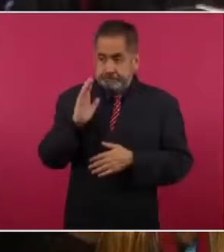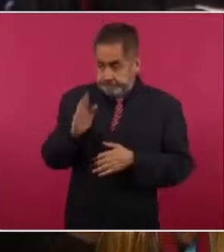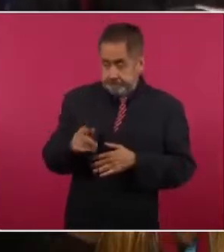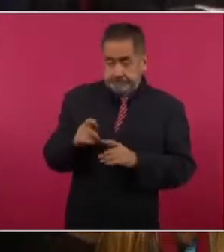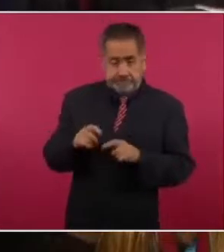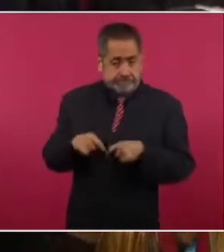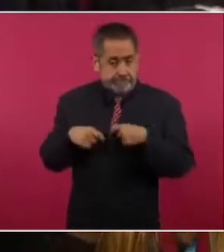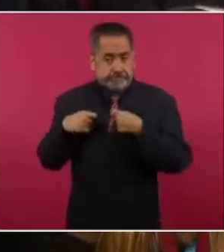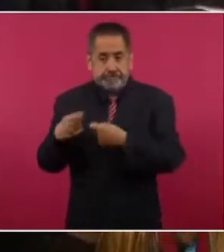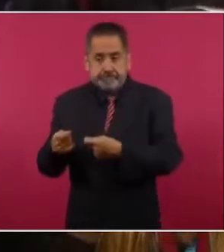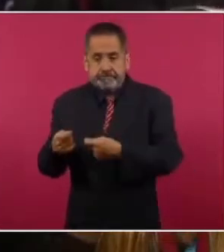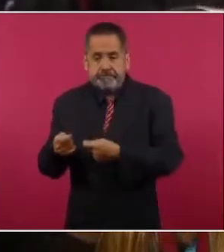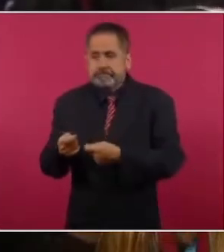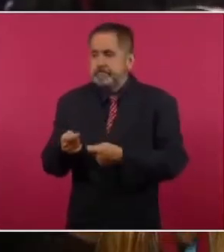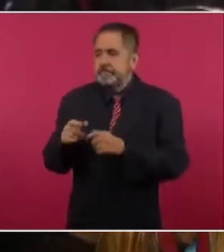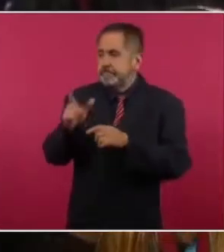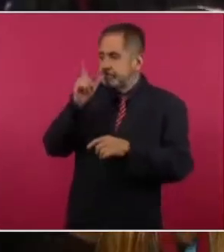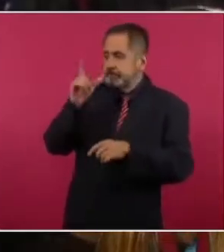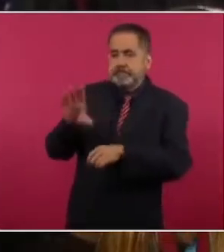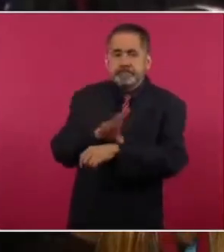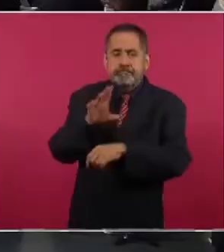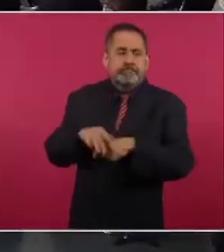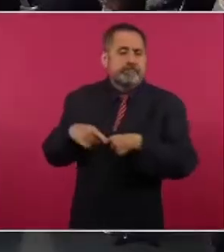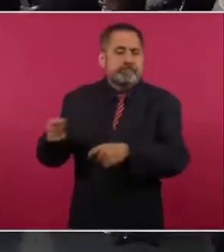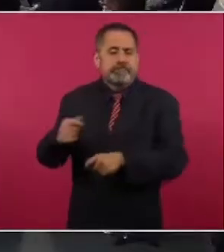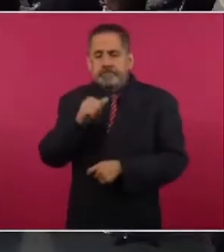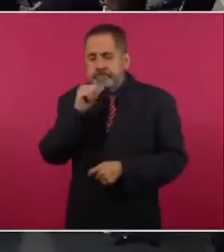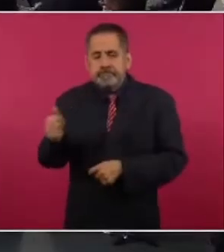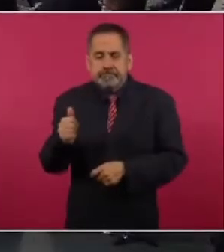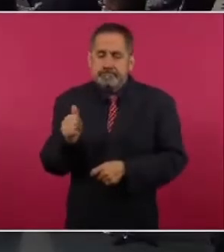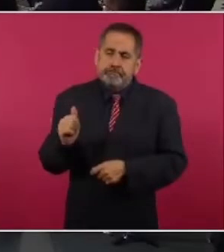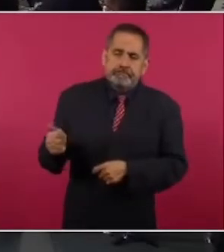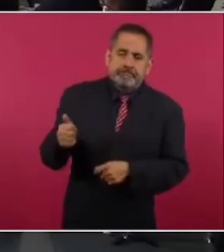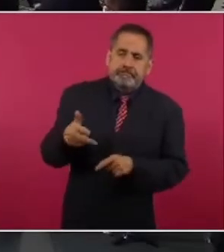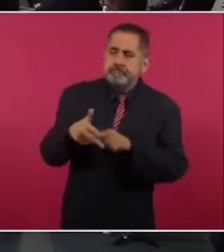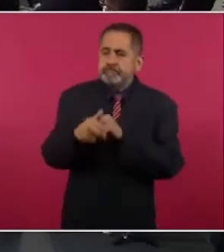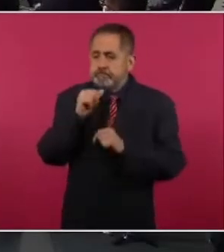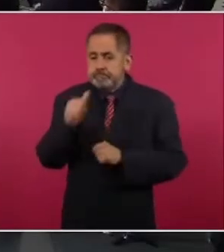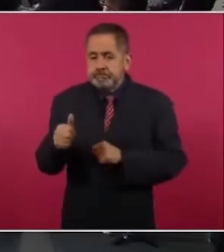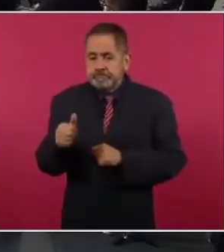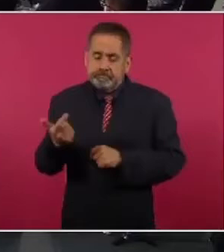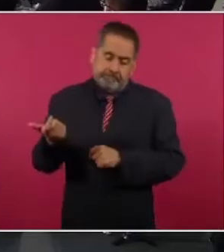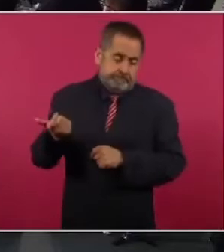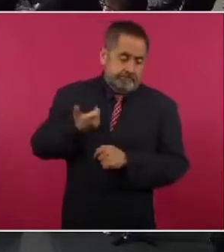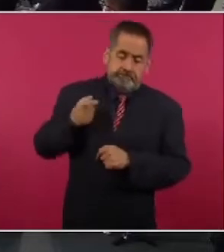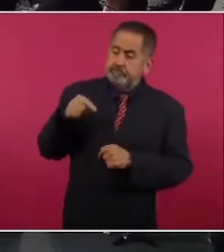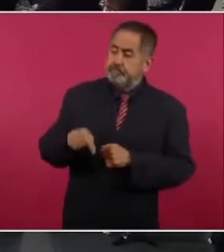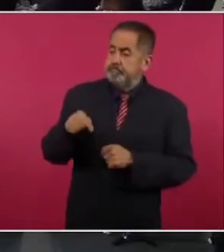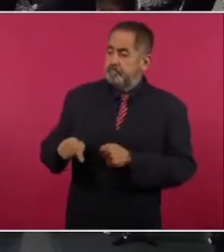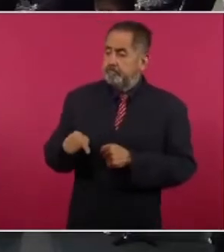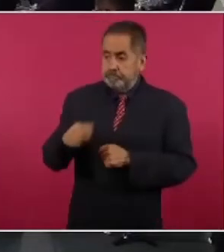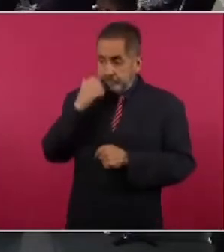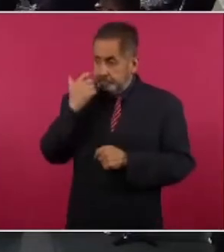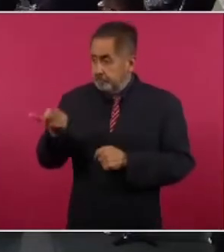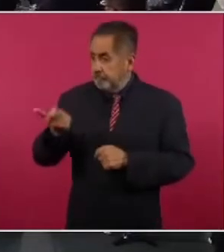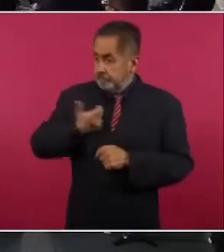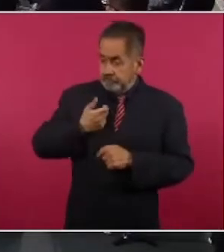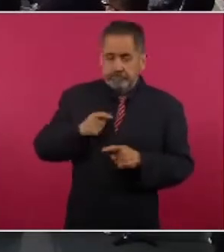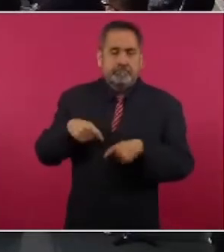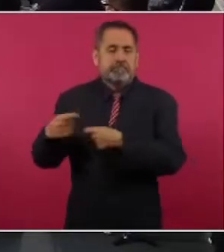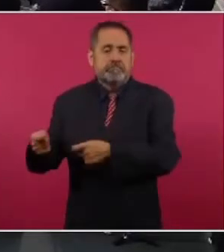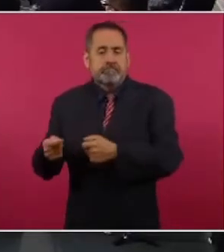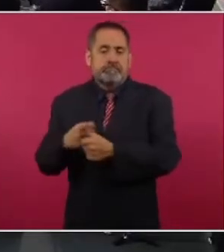contratar negaron el servicio con diversos pretextos y al final de cuentas piden dinero para la contratación del servicio.